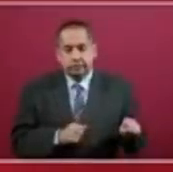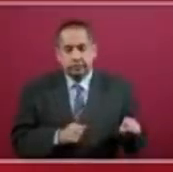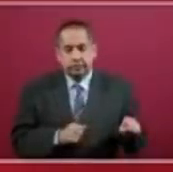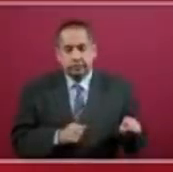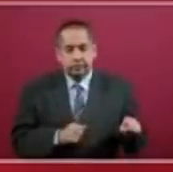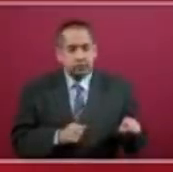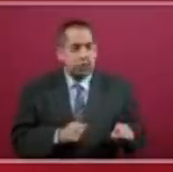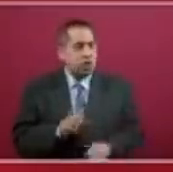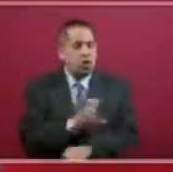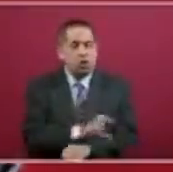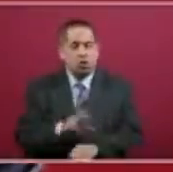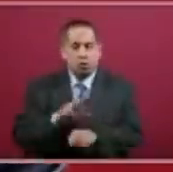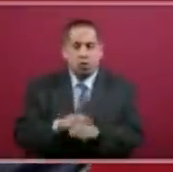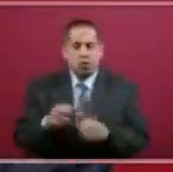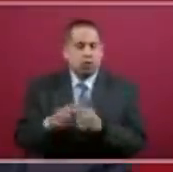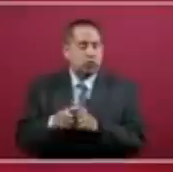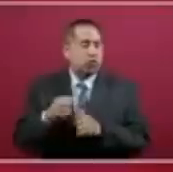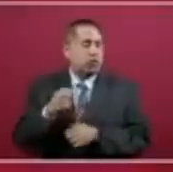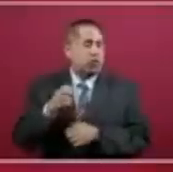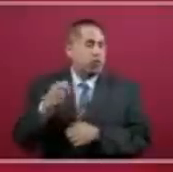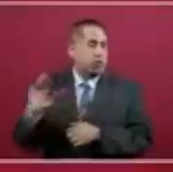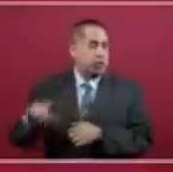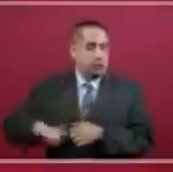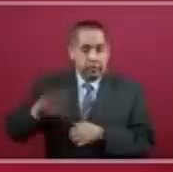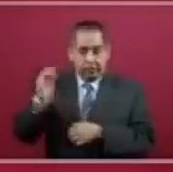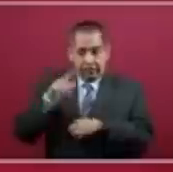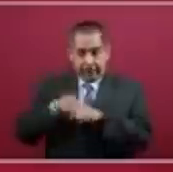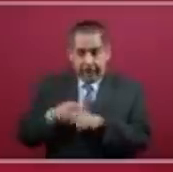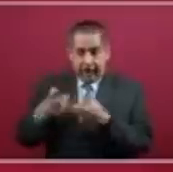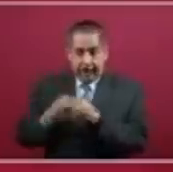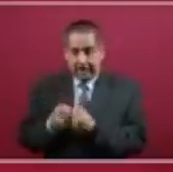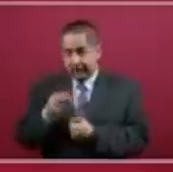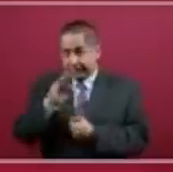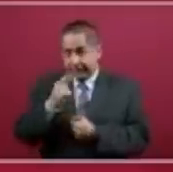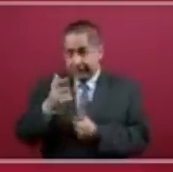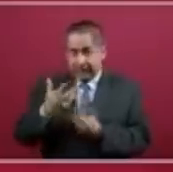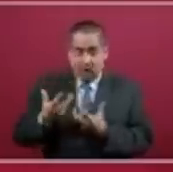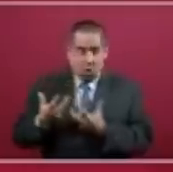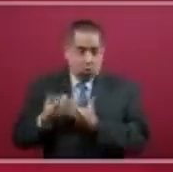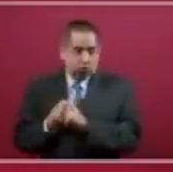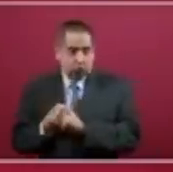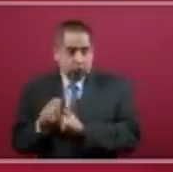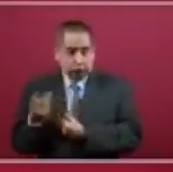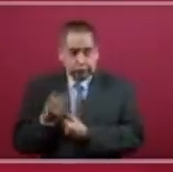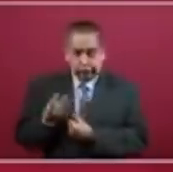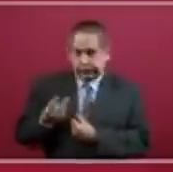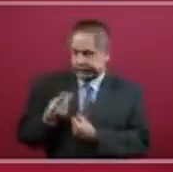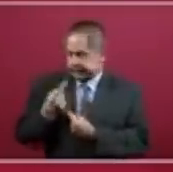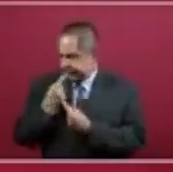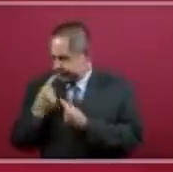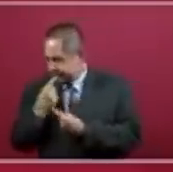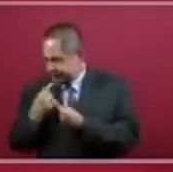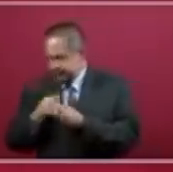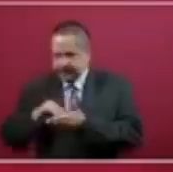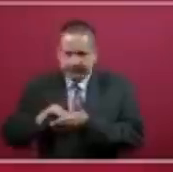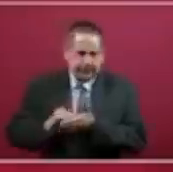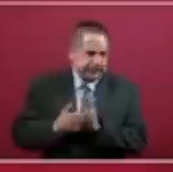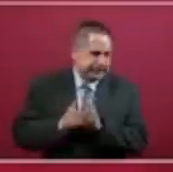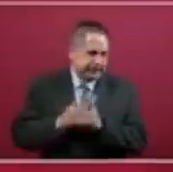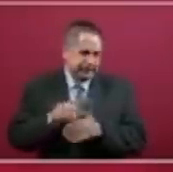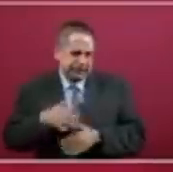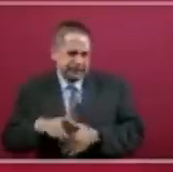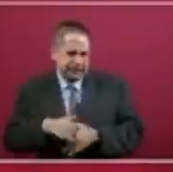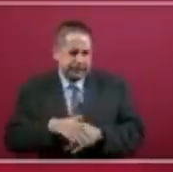la coordinación del gobierno federal y de la fiscalía. Se llevó a cabo